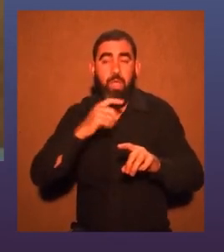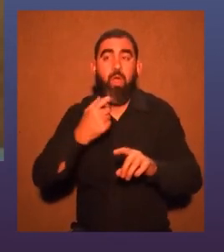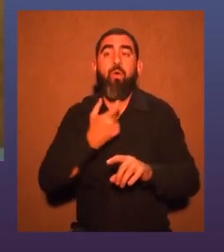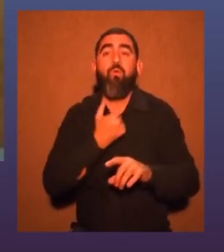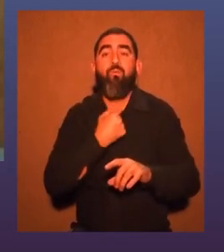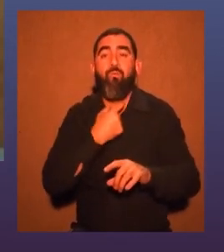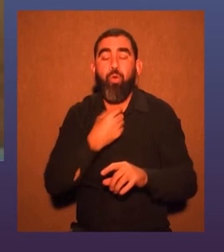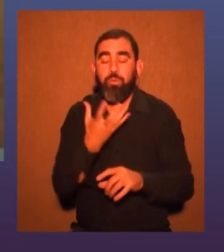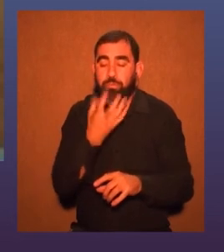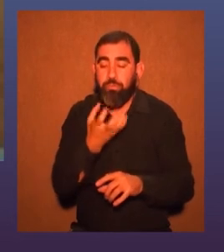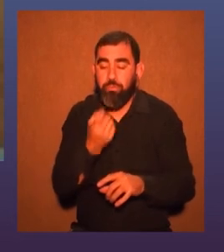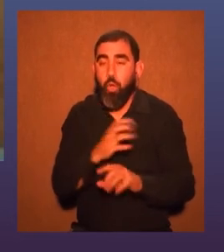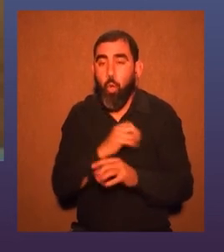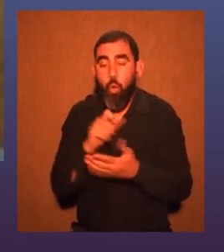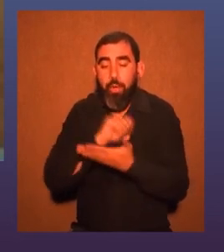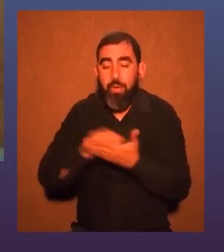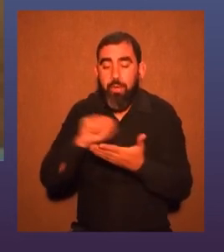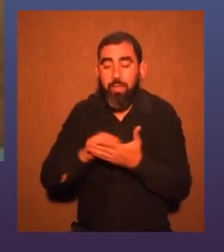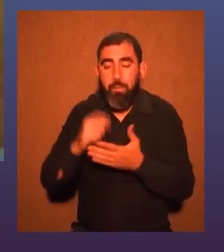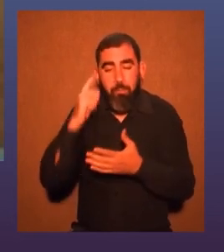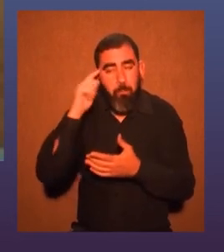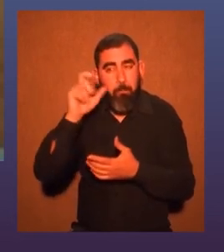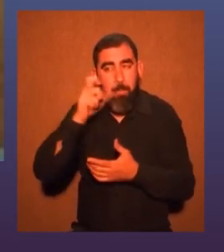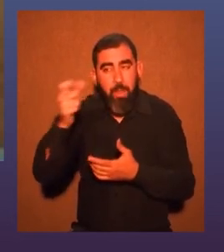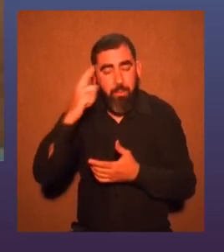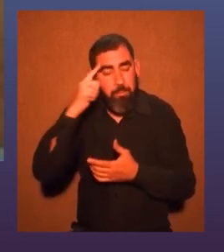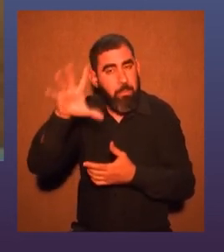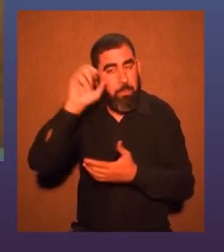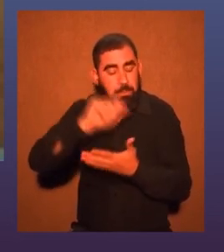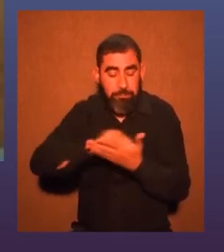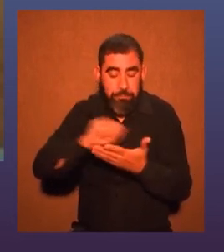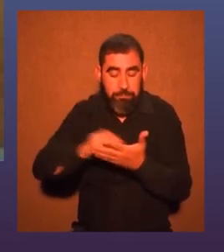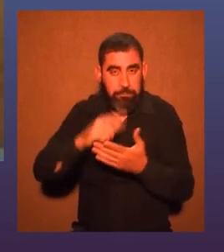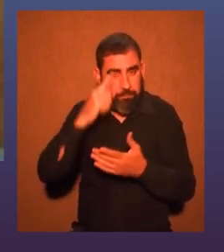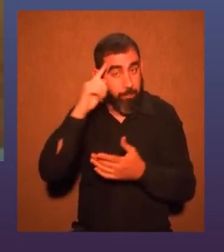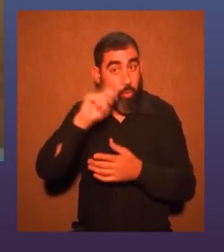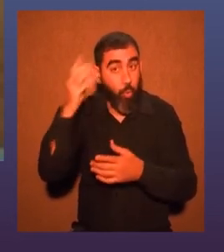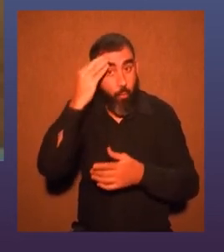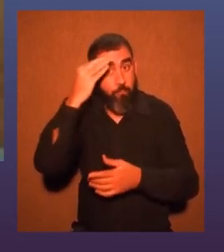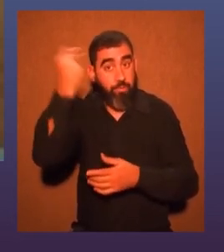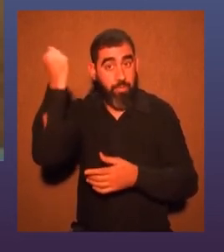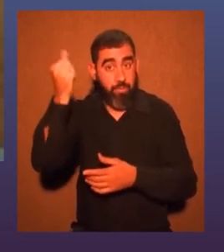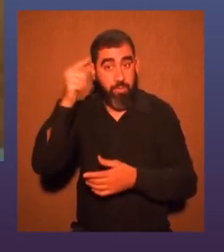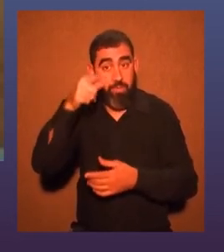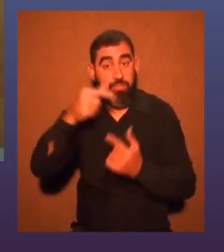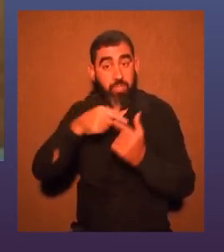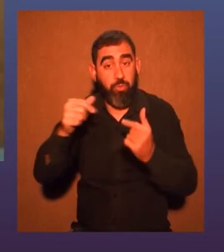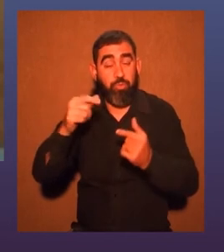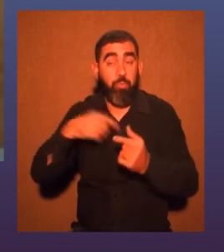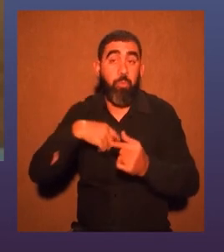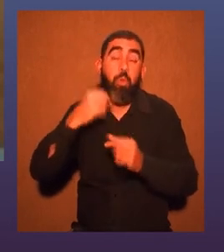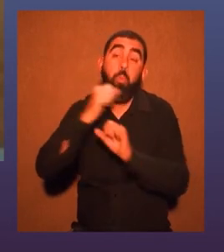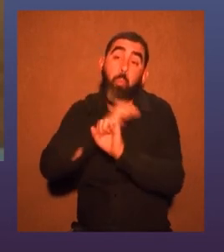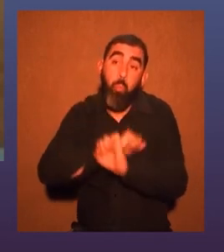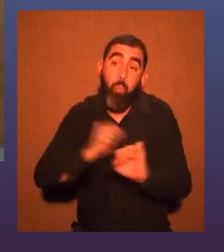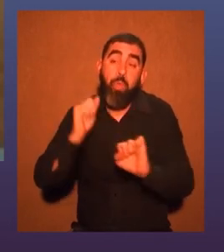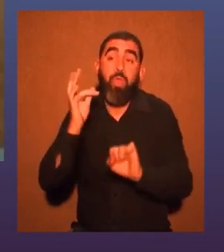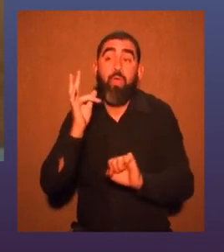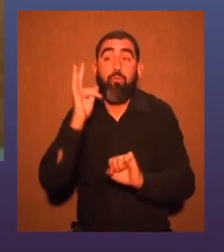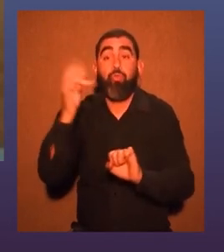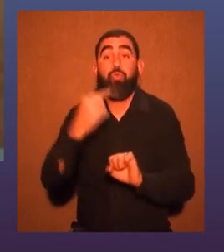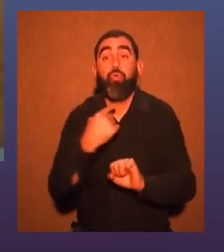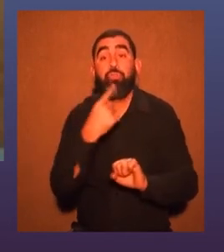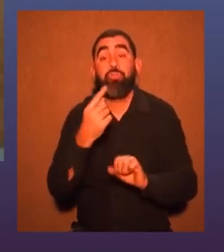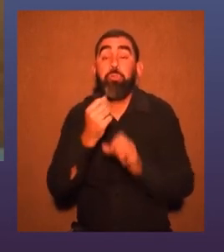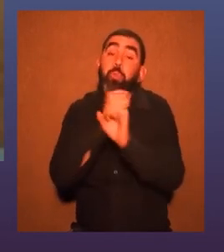voz, escribiendo palabras, escribiendo melodías, y son cosas que después uno nunca sabe, pero sí es